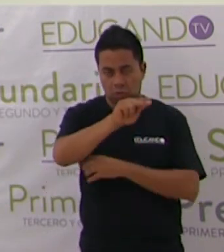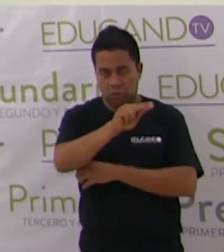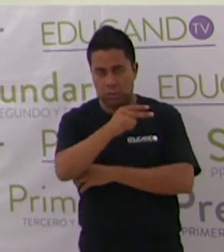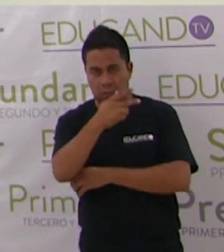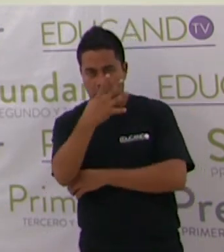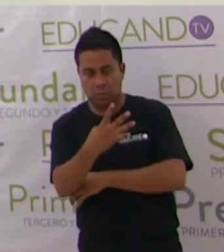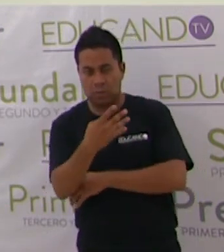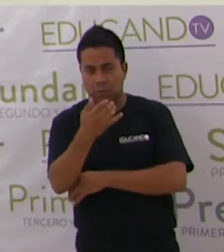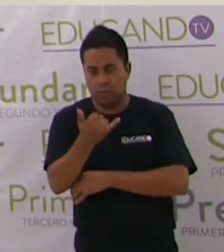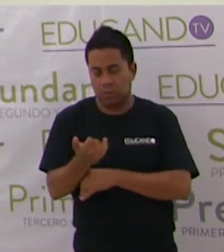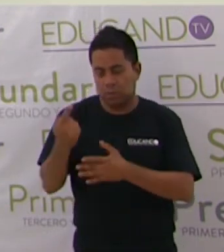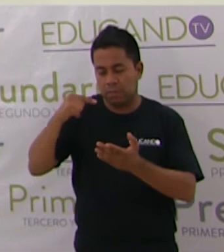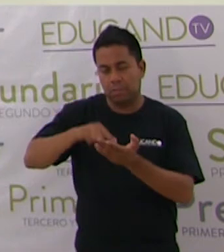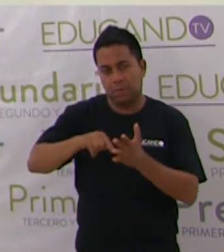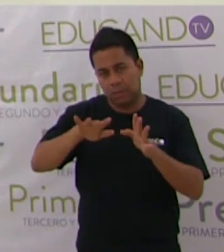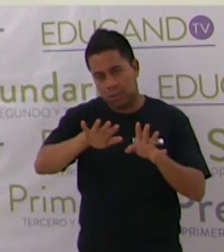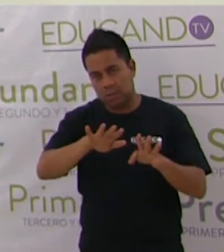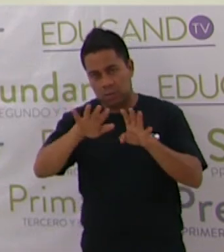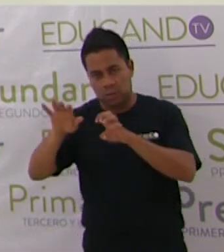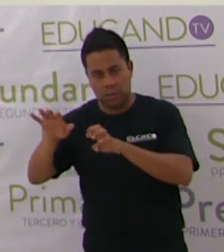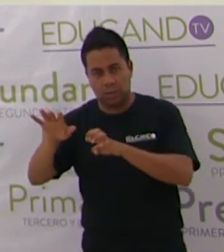1984 y